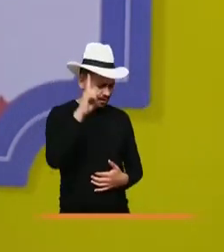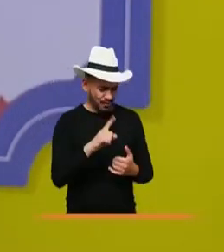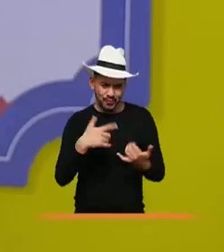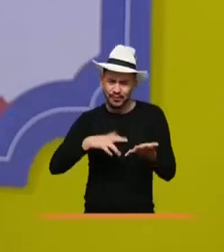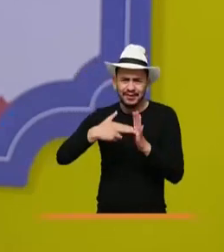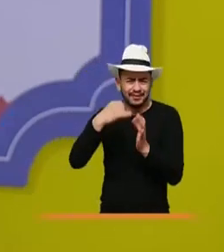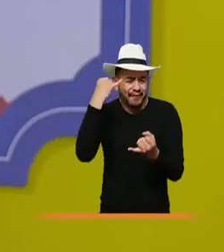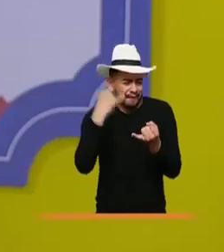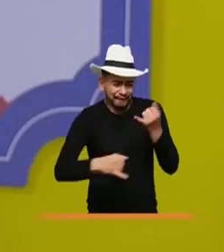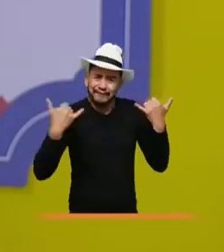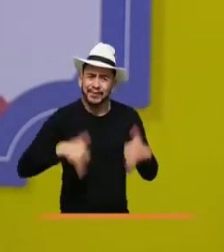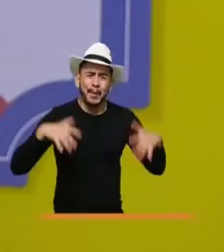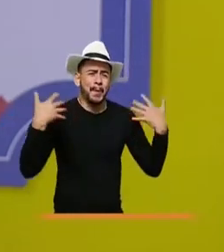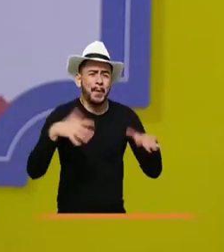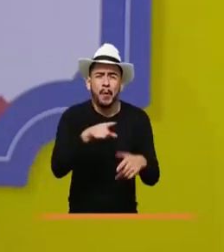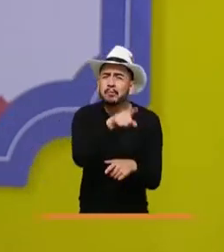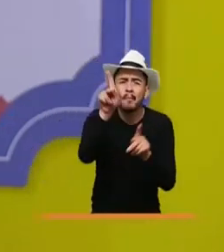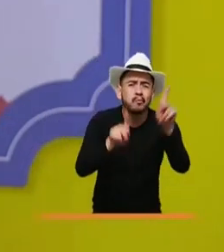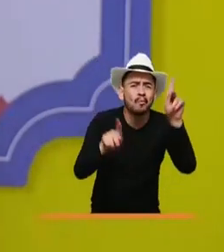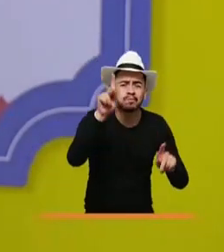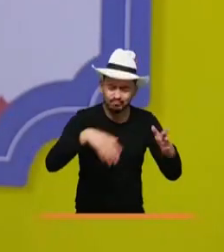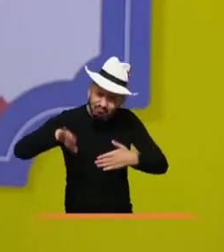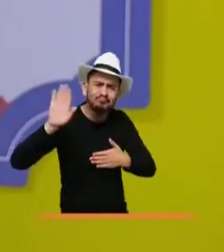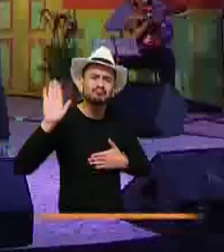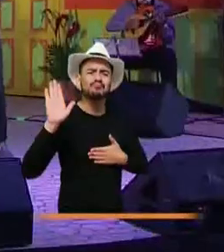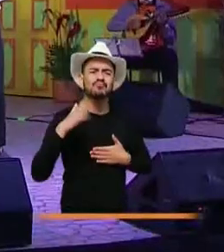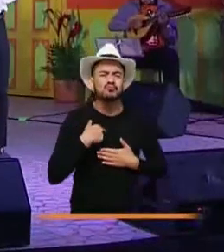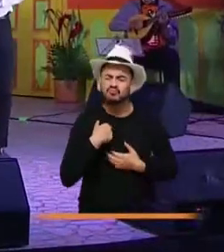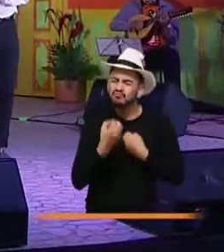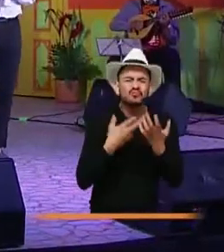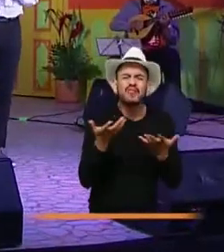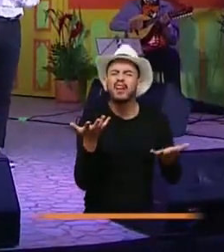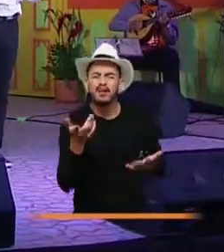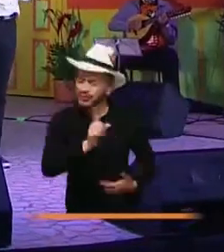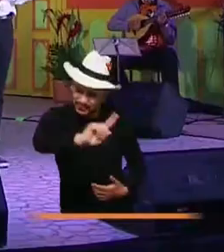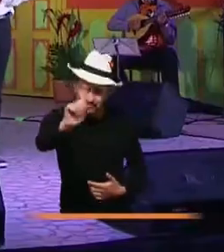le prometo no les voy a quedar mal